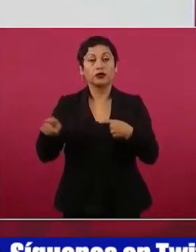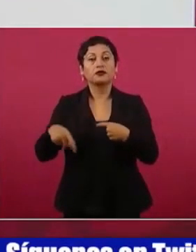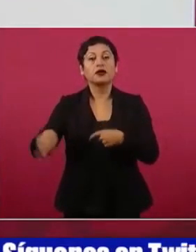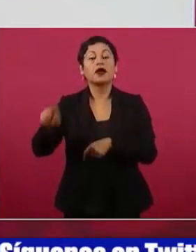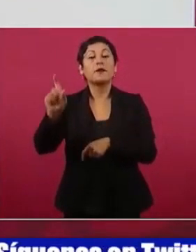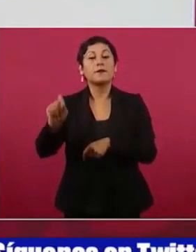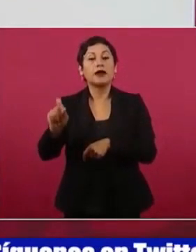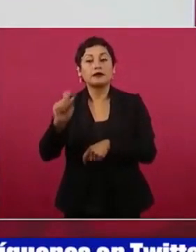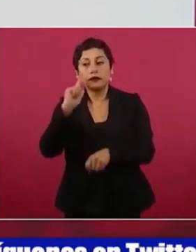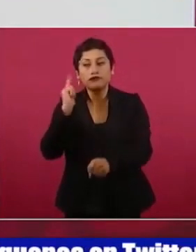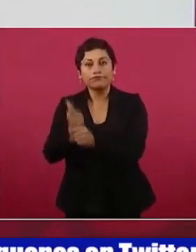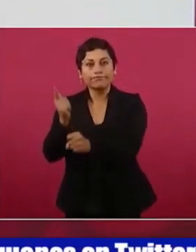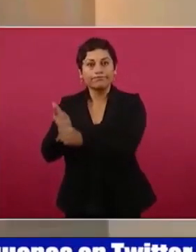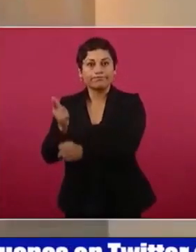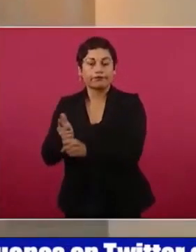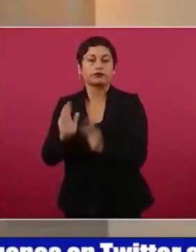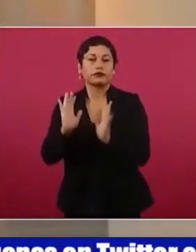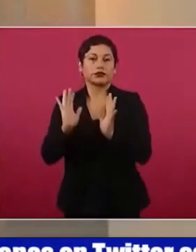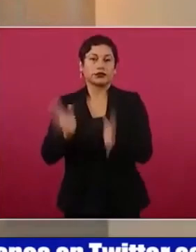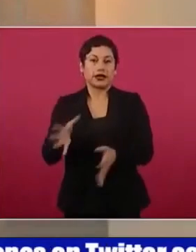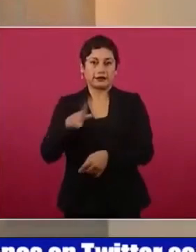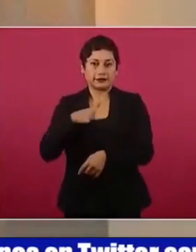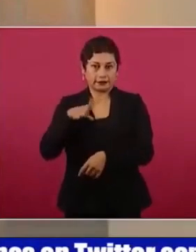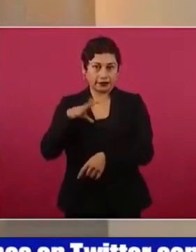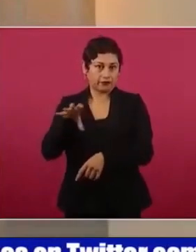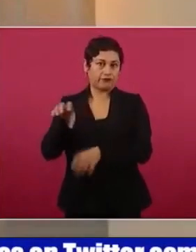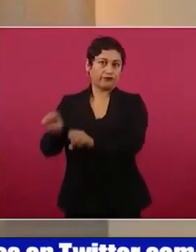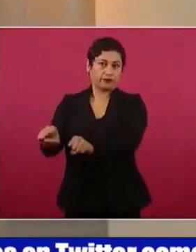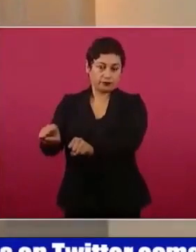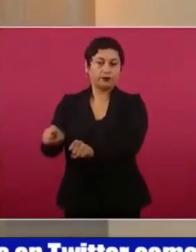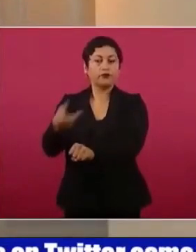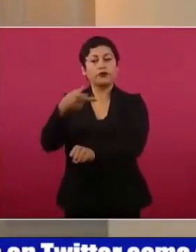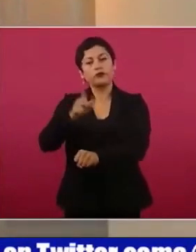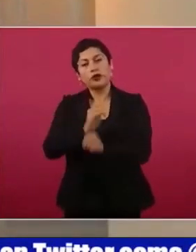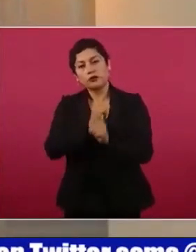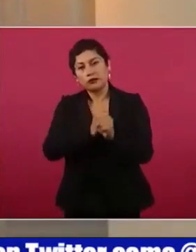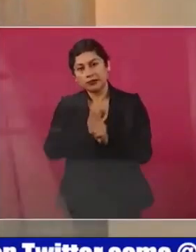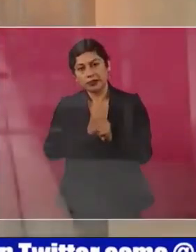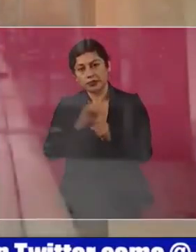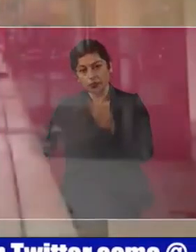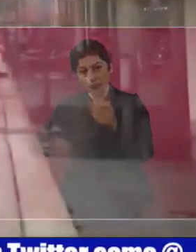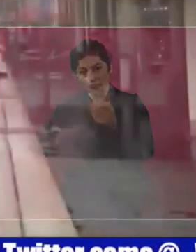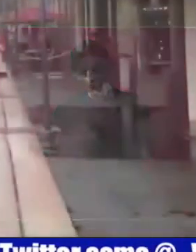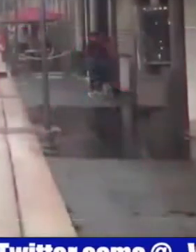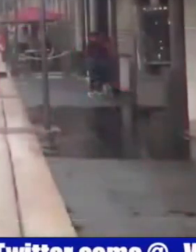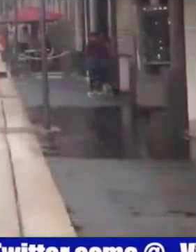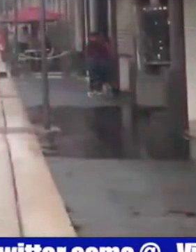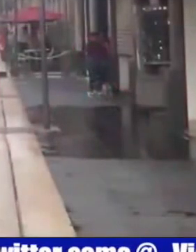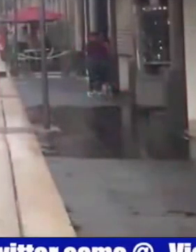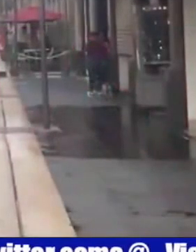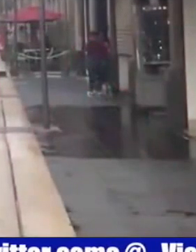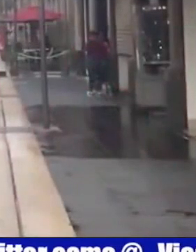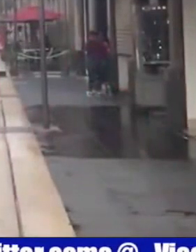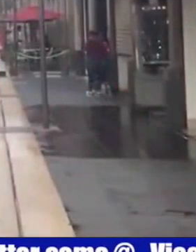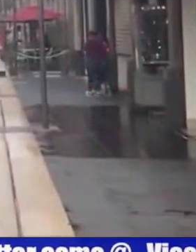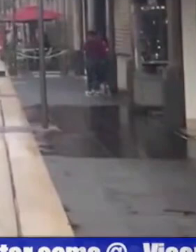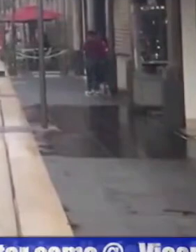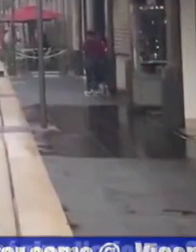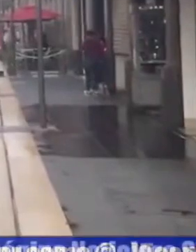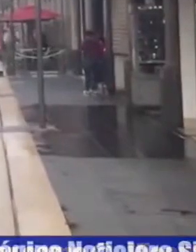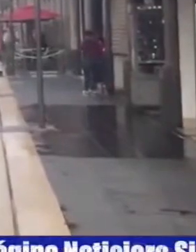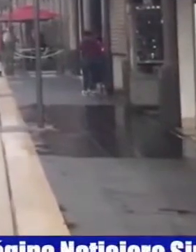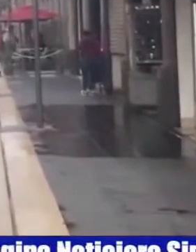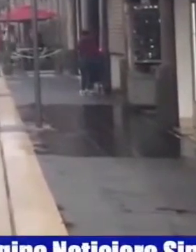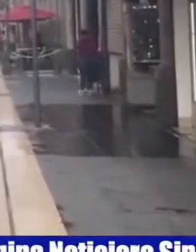sometidos a proceso penal y seguramente pronto tendrán sentencia condenatoria quienes causaron estos hechos de